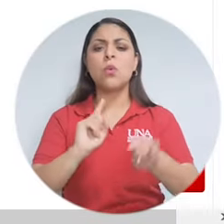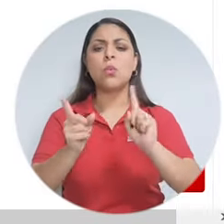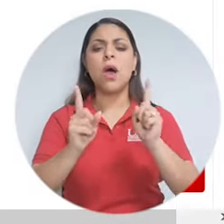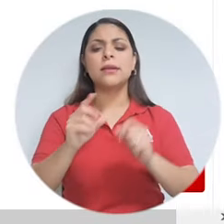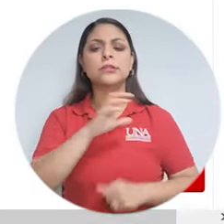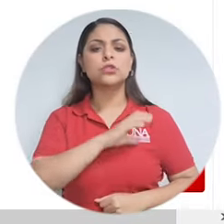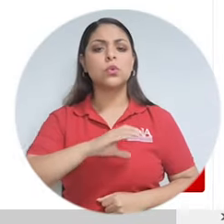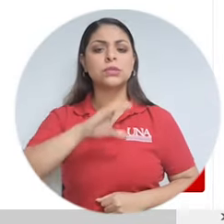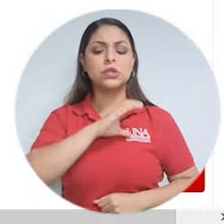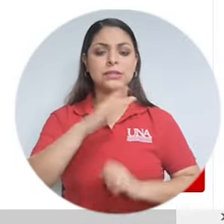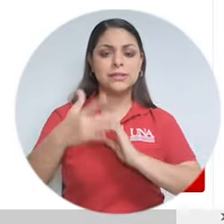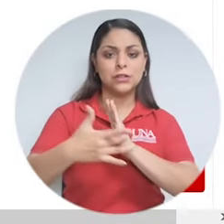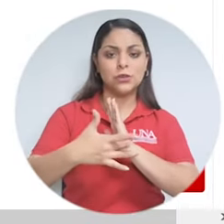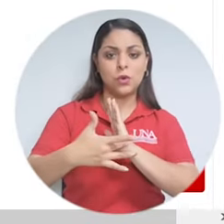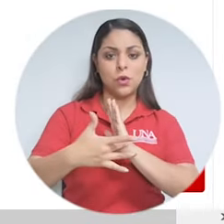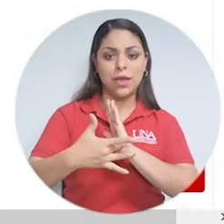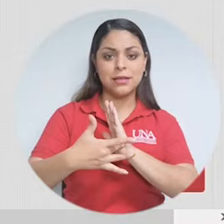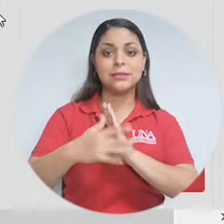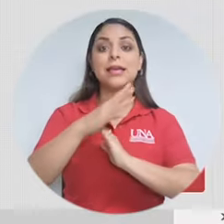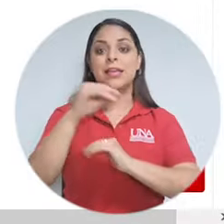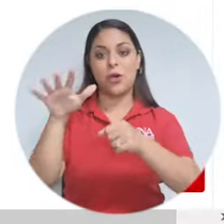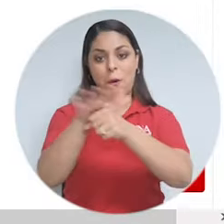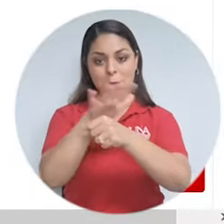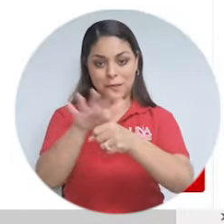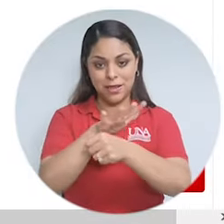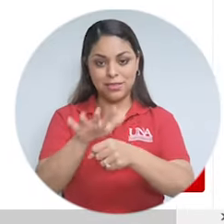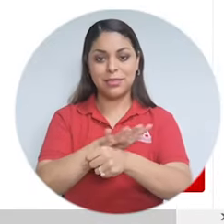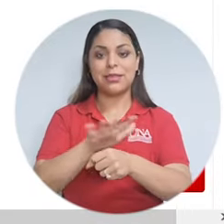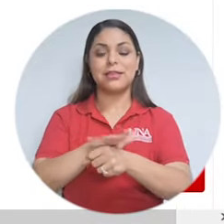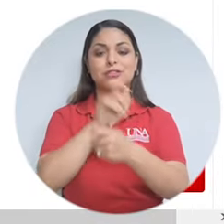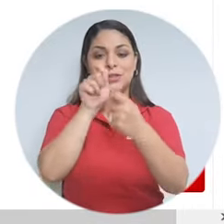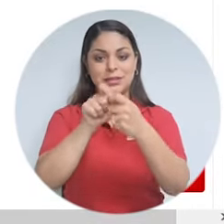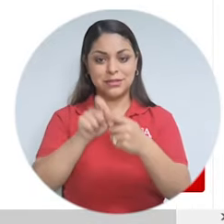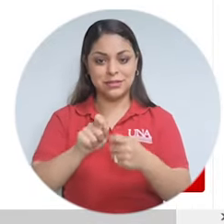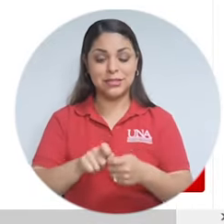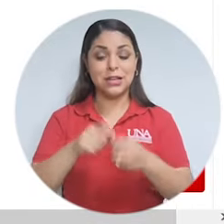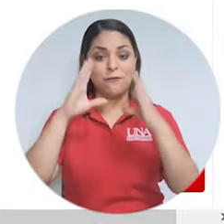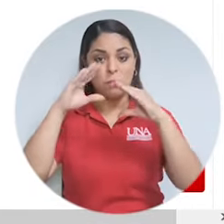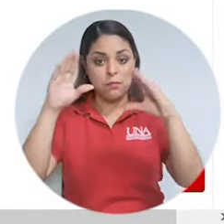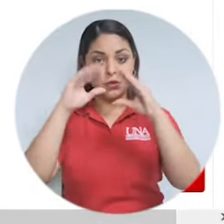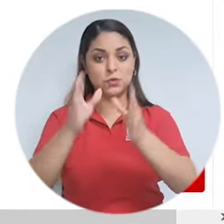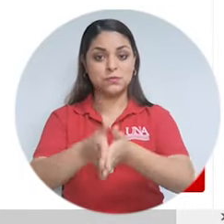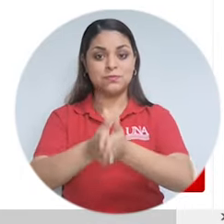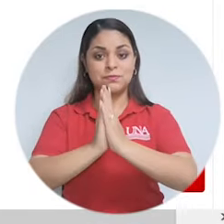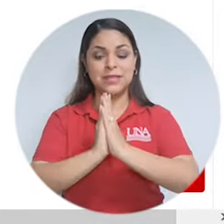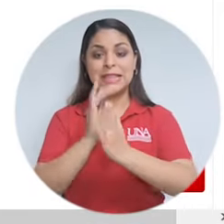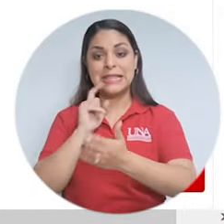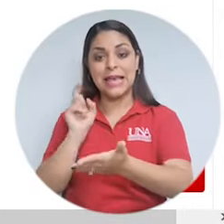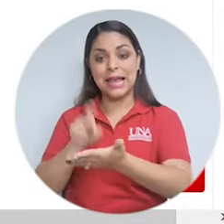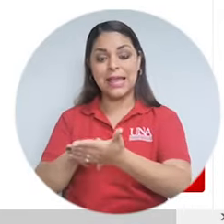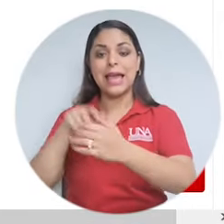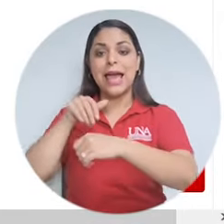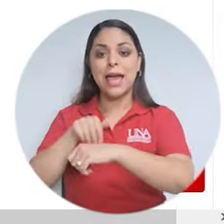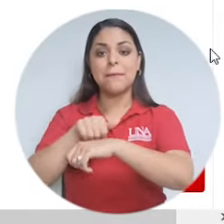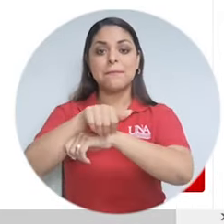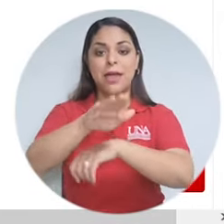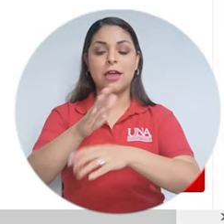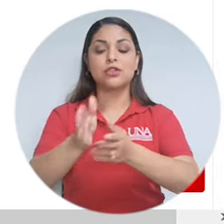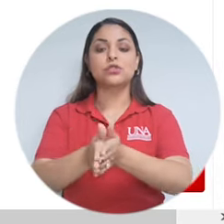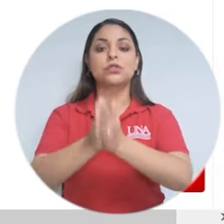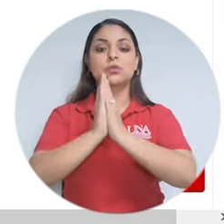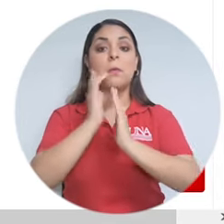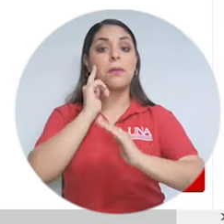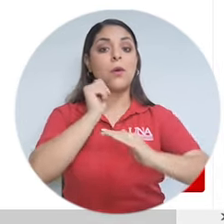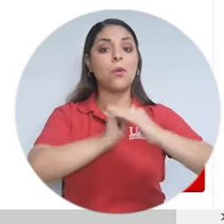condiciones tecnológicas y complete el detalle de los datos solicitados. Dé clic en Enviar solicitud